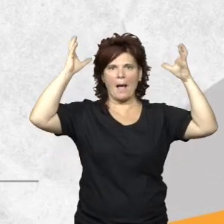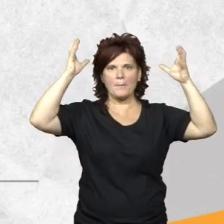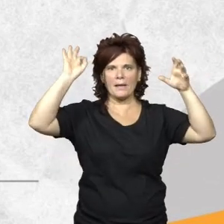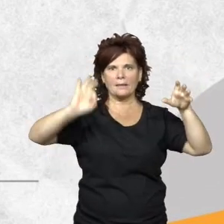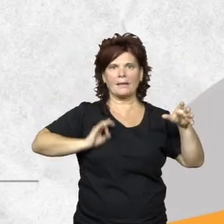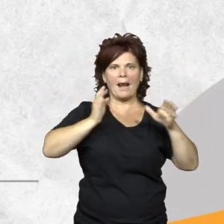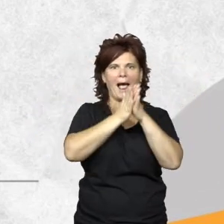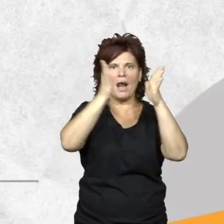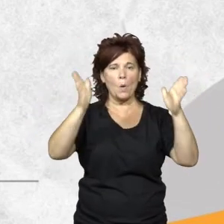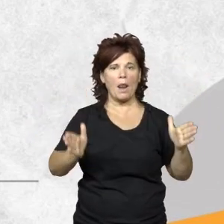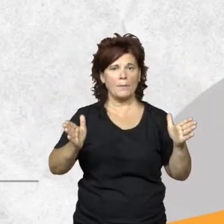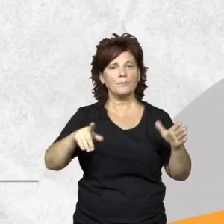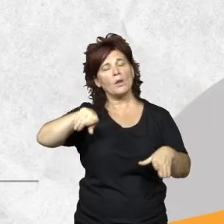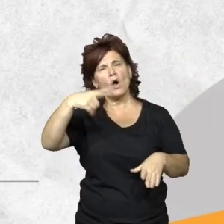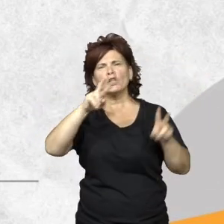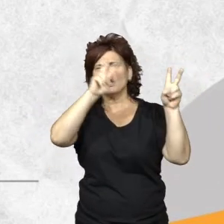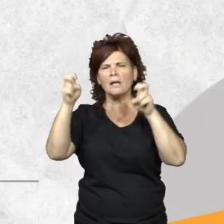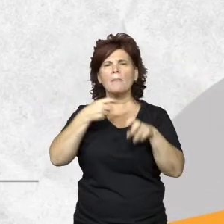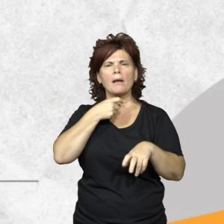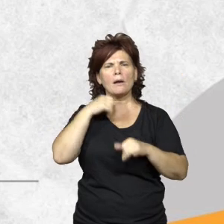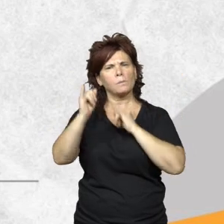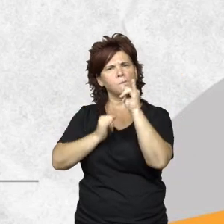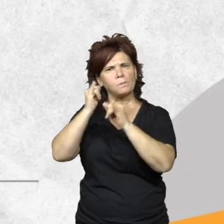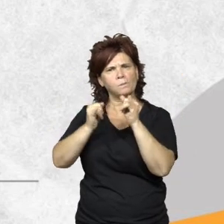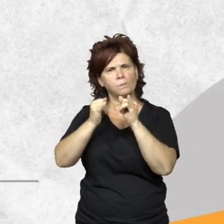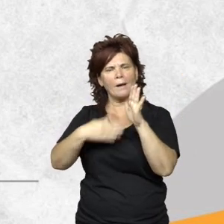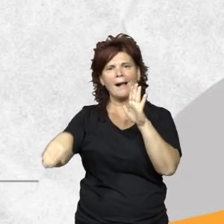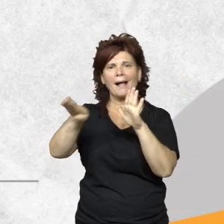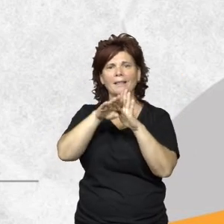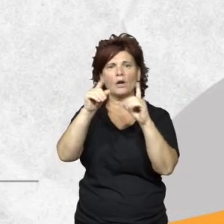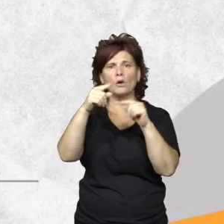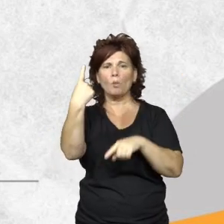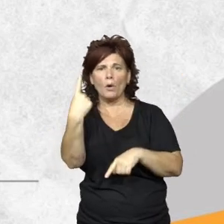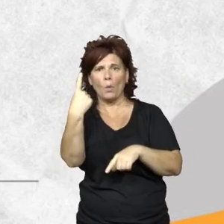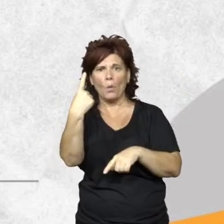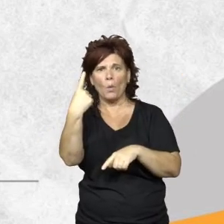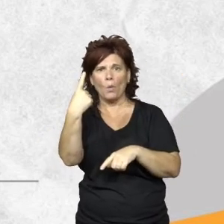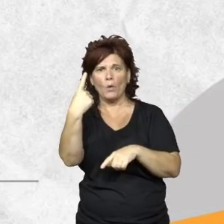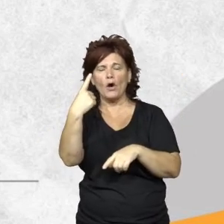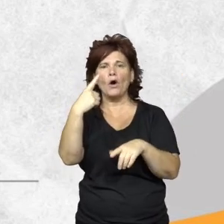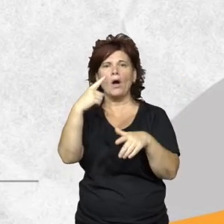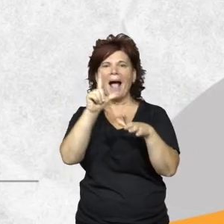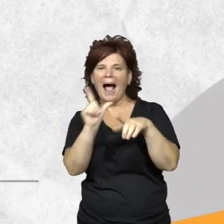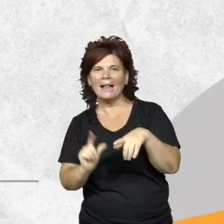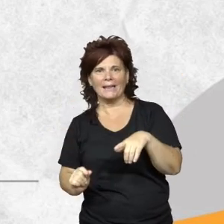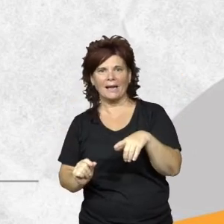Otra cosa que quería contarle es que también categoría 1 son las bases antárticas. En Tierra del